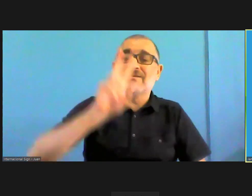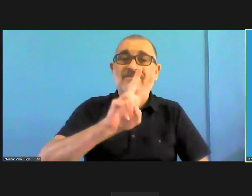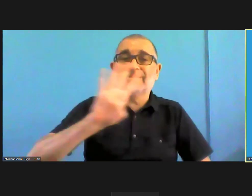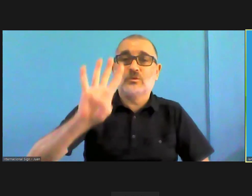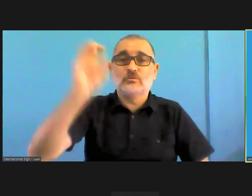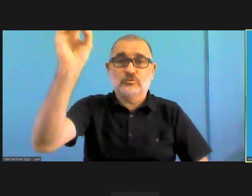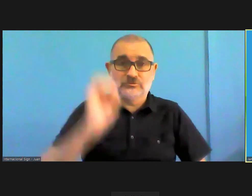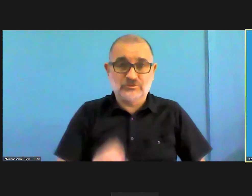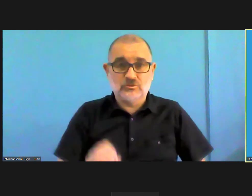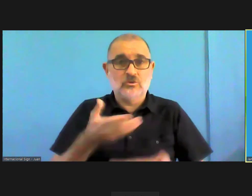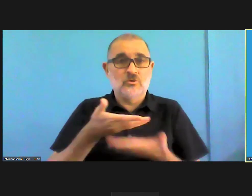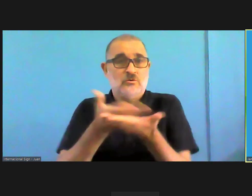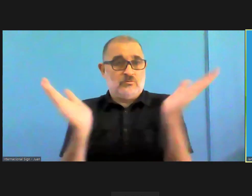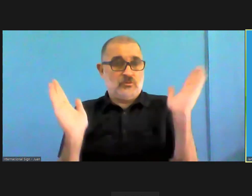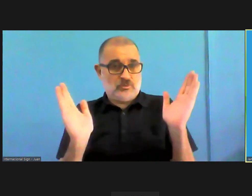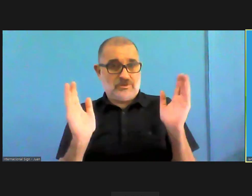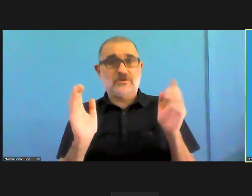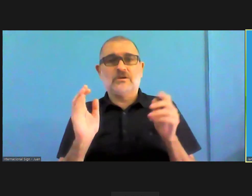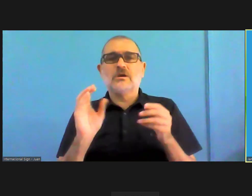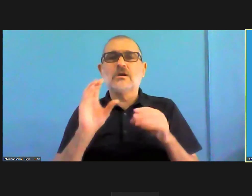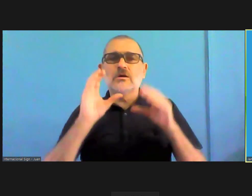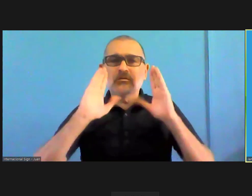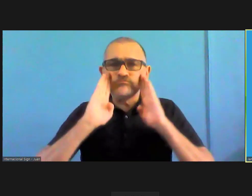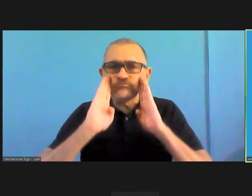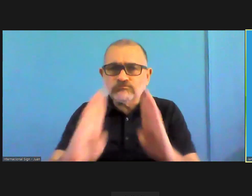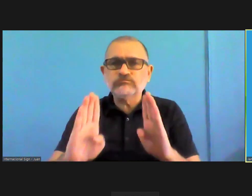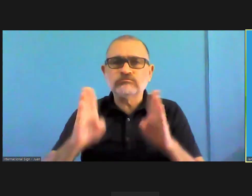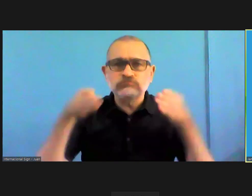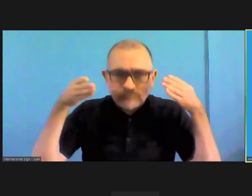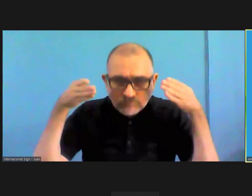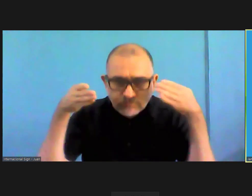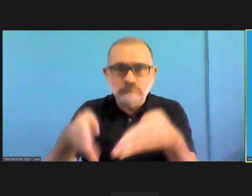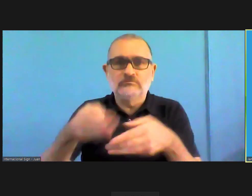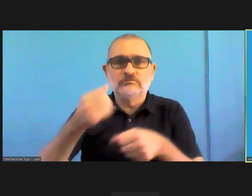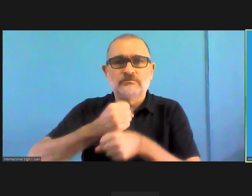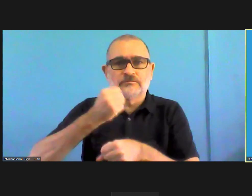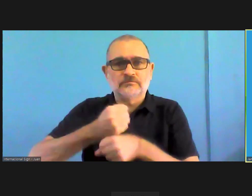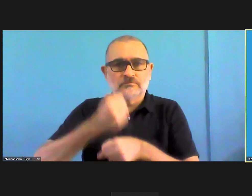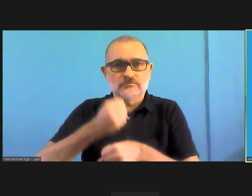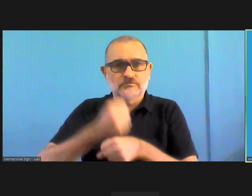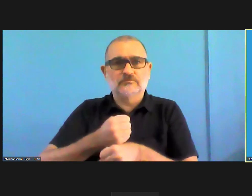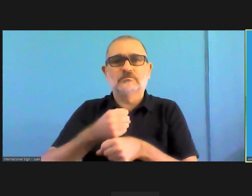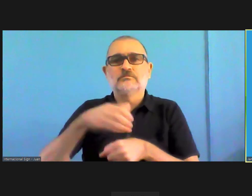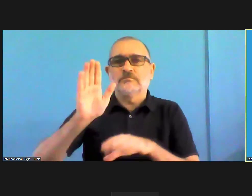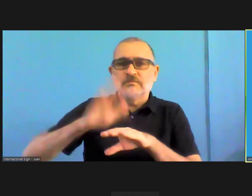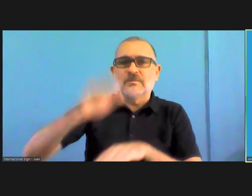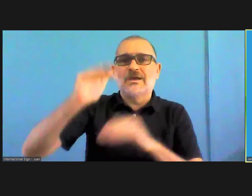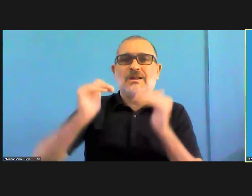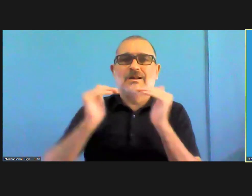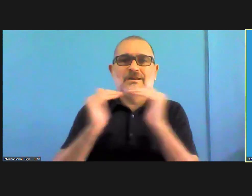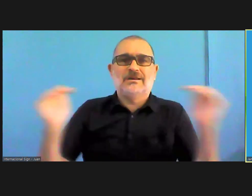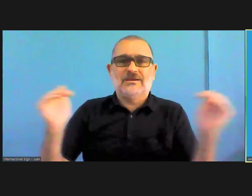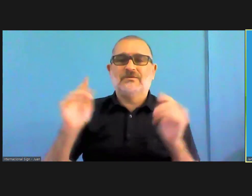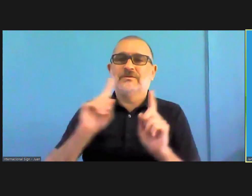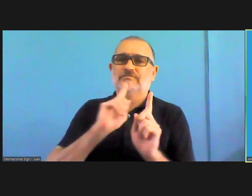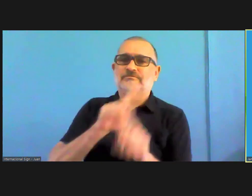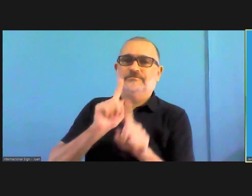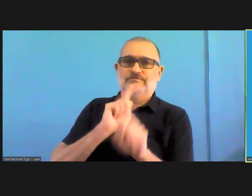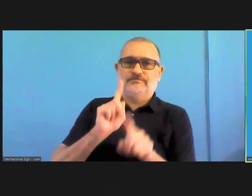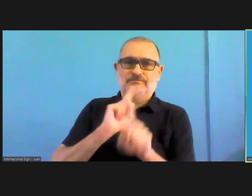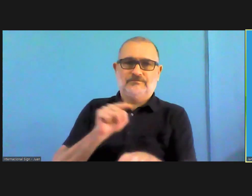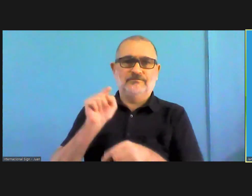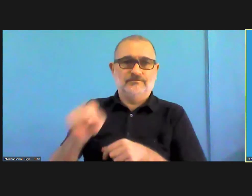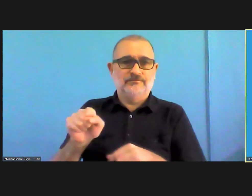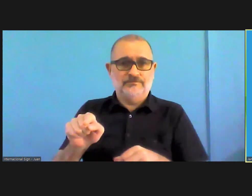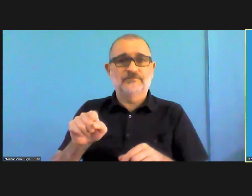a este nivel de atención tan importante que puede responder en esencia a un 65-70% de las necesidades sanitarias según la